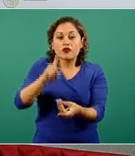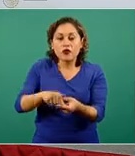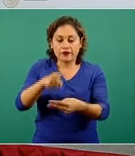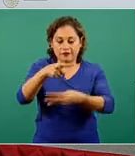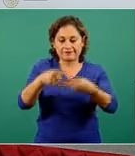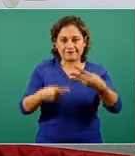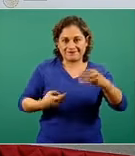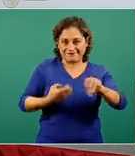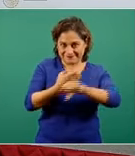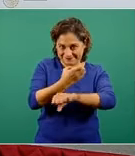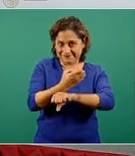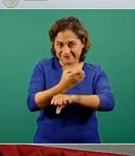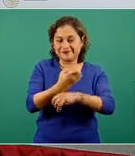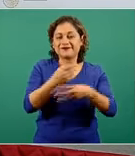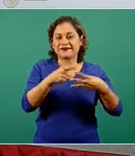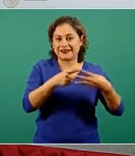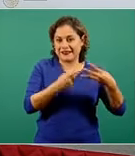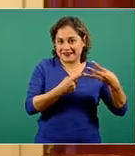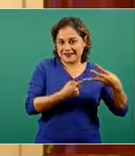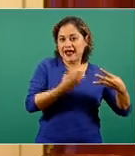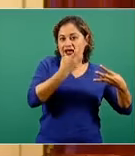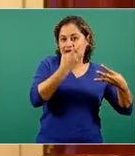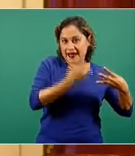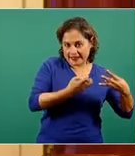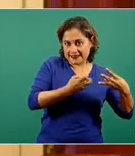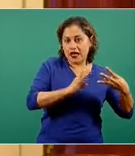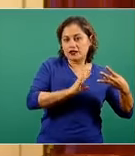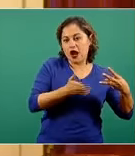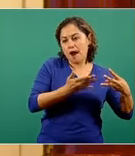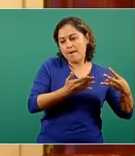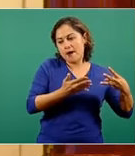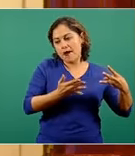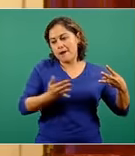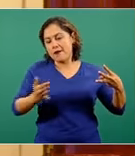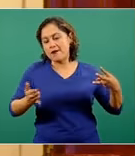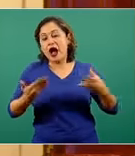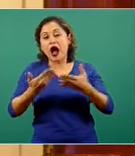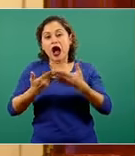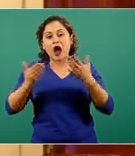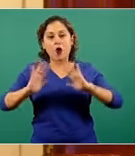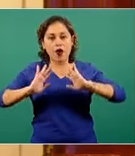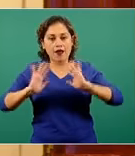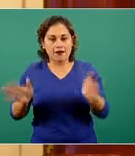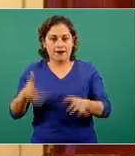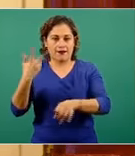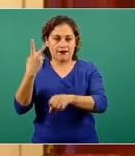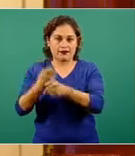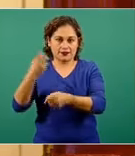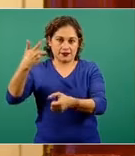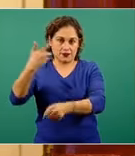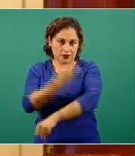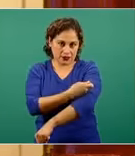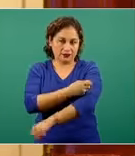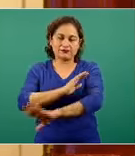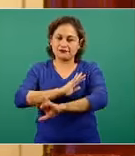entidades federativas. Por lo tanto, son estas tres entidades las que ya a estas alturas del avance de la campaña de vacunación